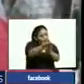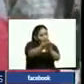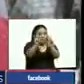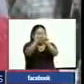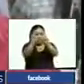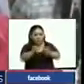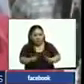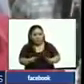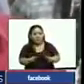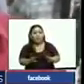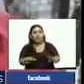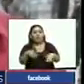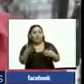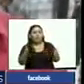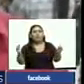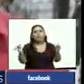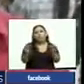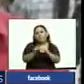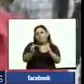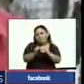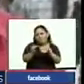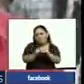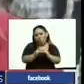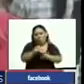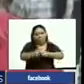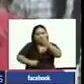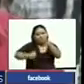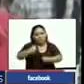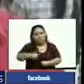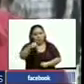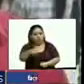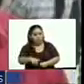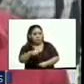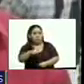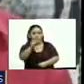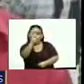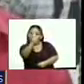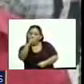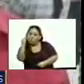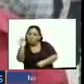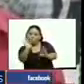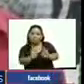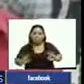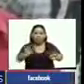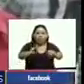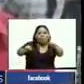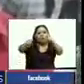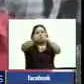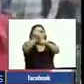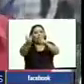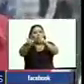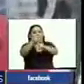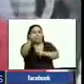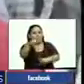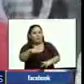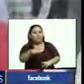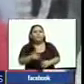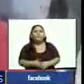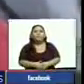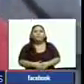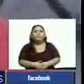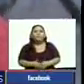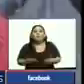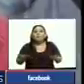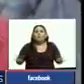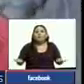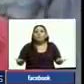por ende mayor crecimiento del deporte nacional más alcance a nivel territorial y